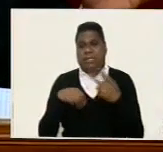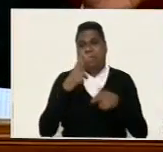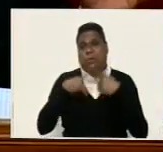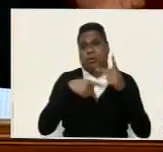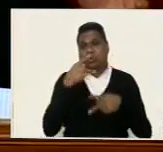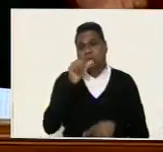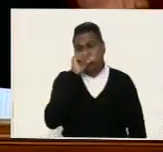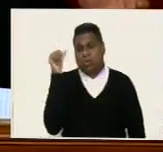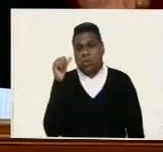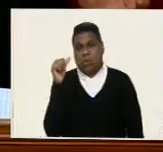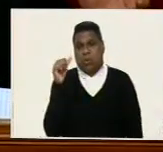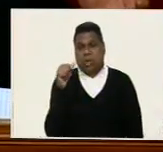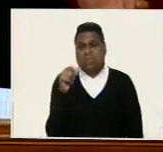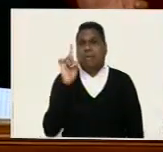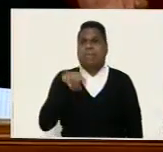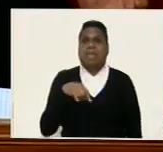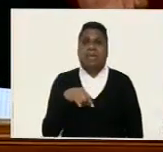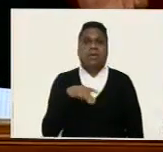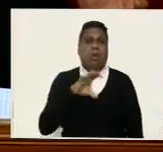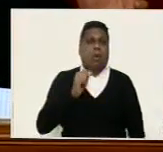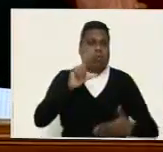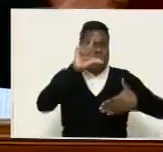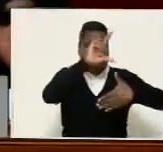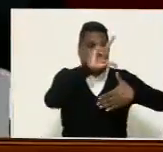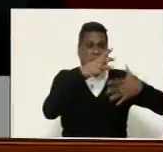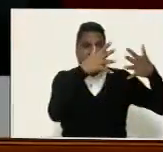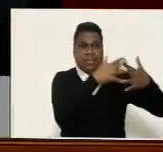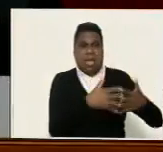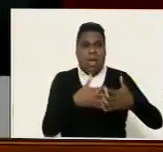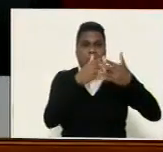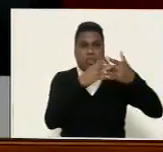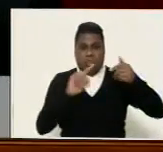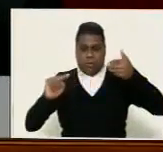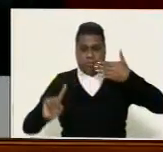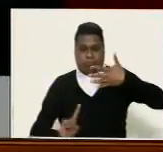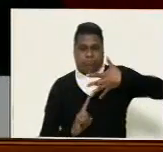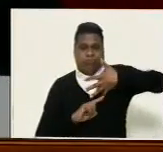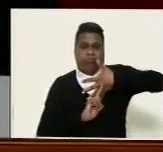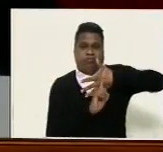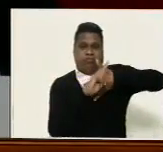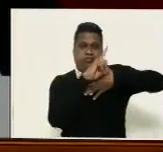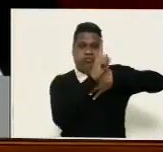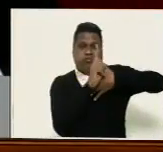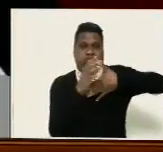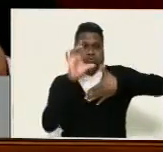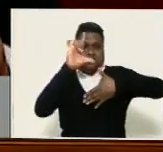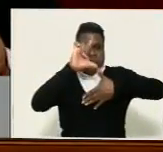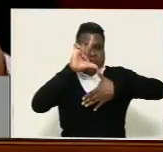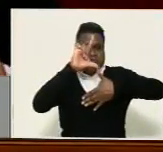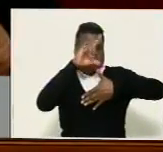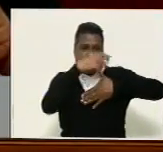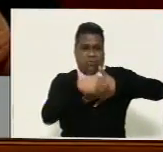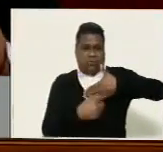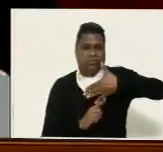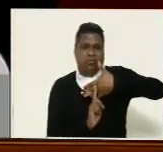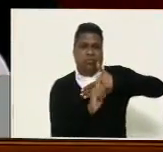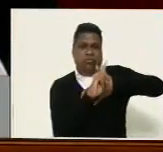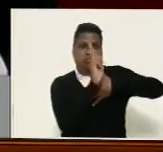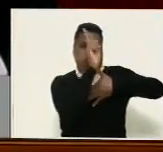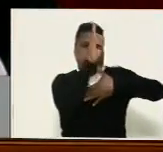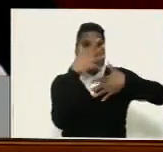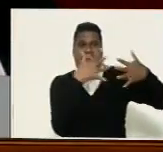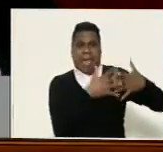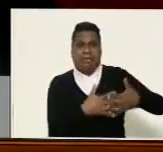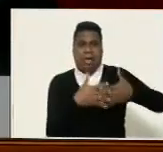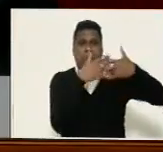al mayor consumidor de droga se haga sin ningún inconveniente. La revolución bolivariana no le ha permitido eso. Por